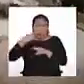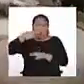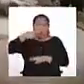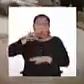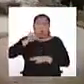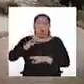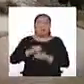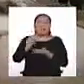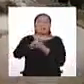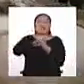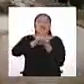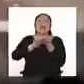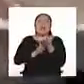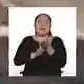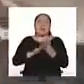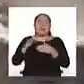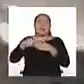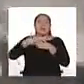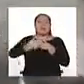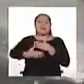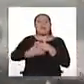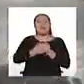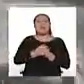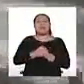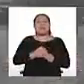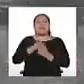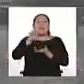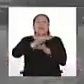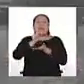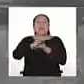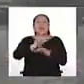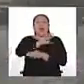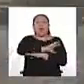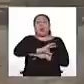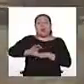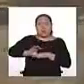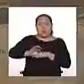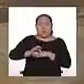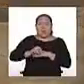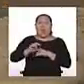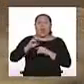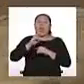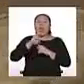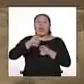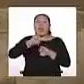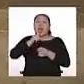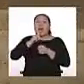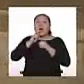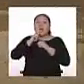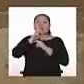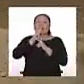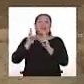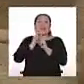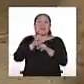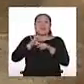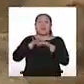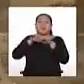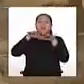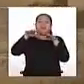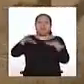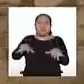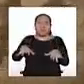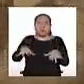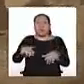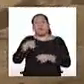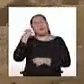Luego del fenómeno del niño costero, conviene mirar al pasado y preguntarnos ¿cómo es que se mantienen en pie cientos